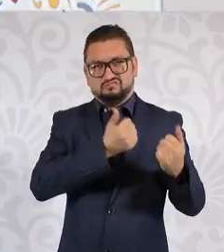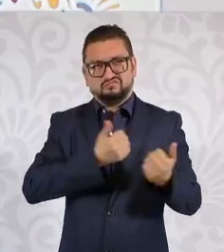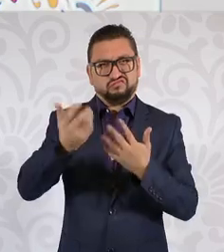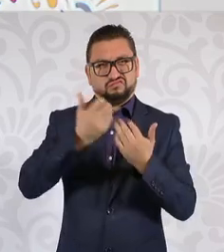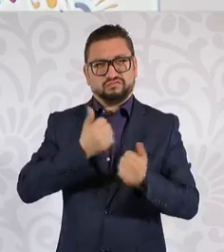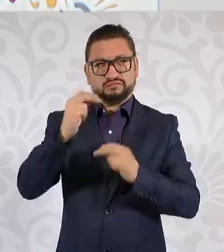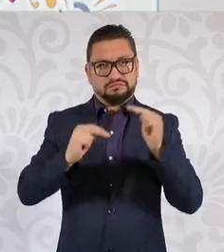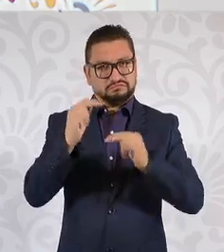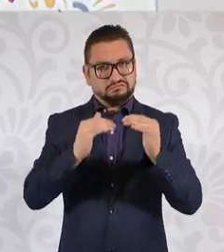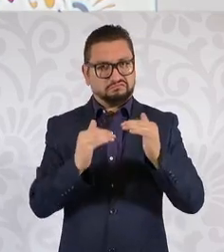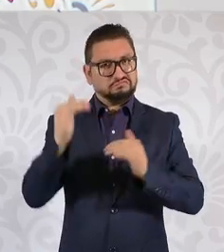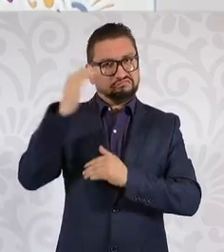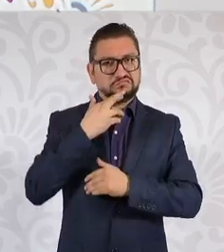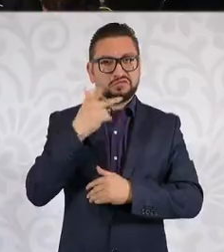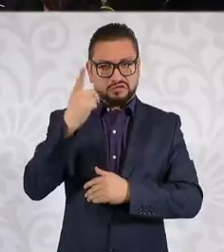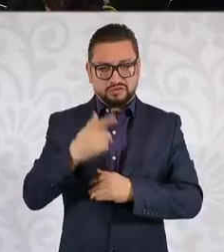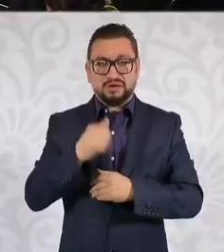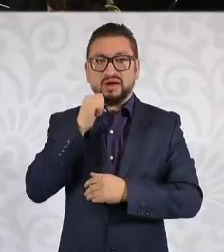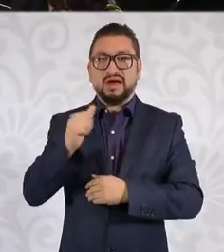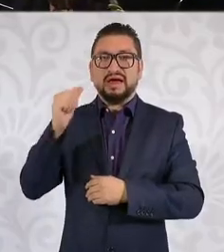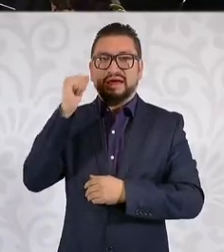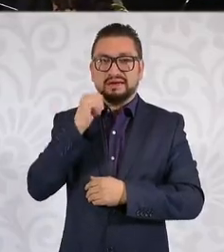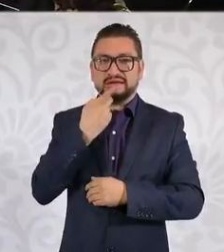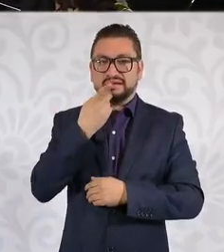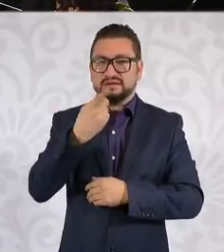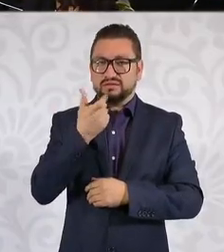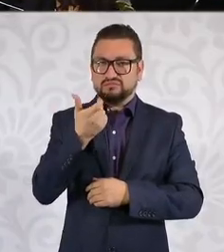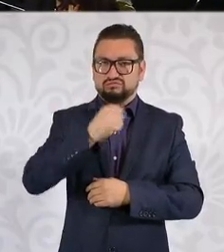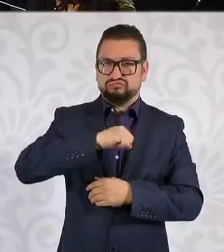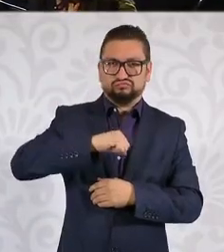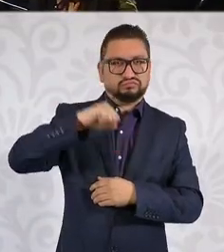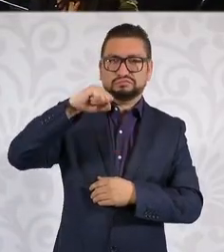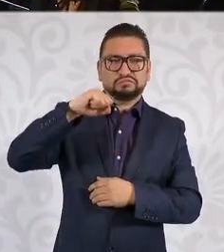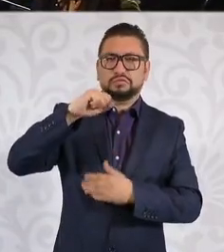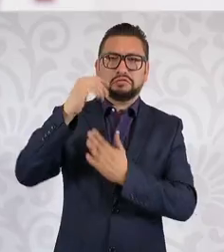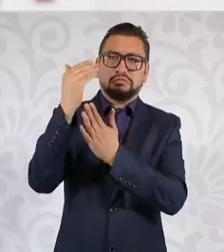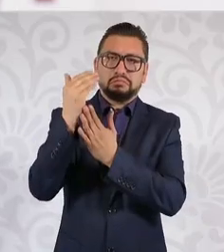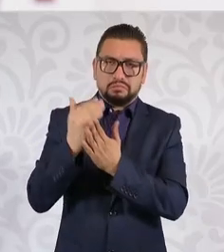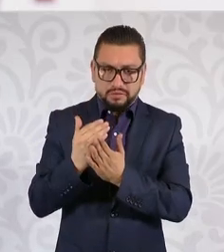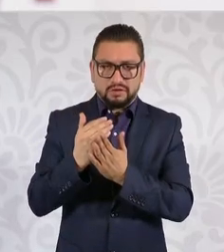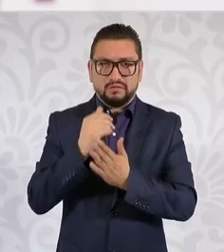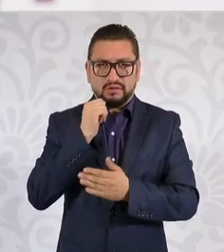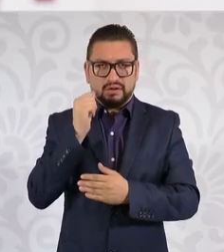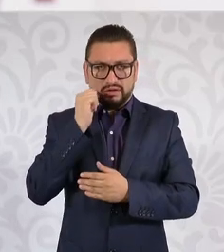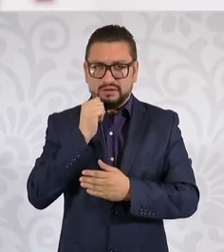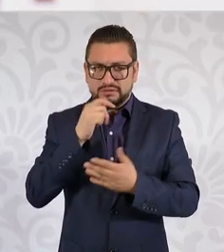cierto, ayer salió el de la inflación, que bajó la inflación. A ver si lo pone.